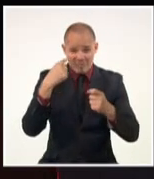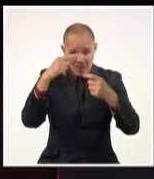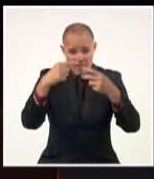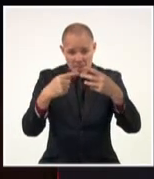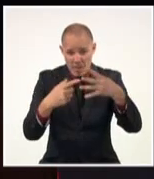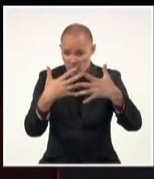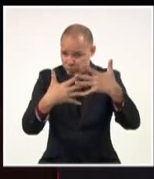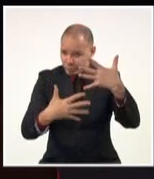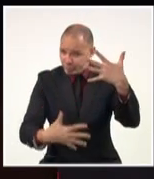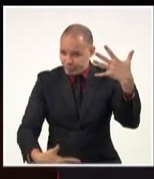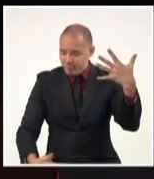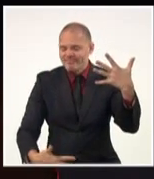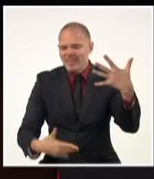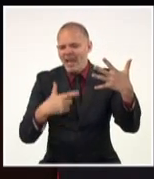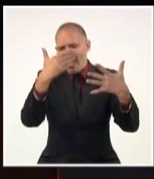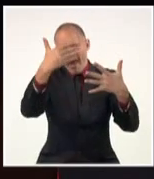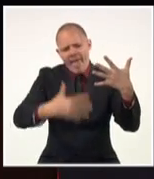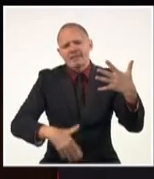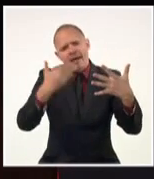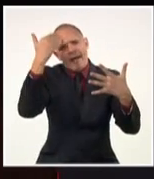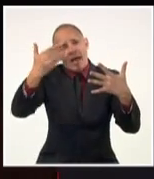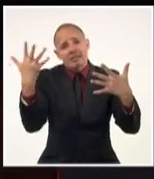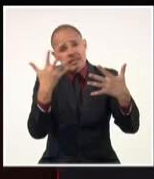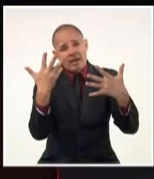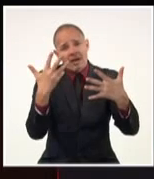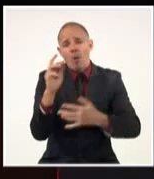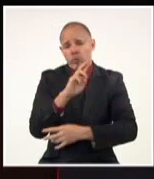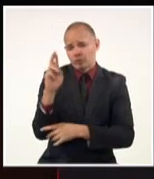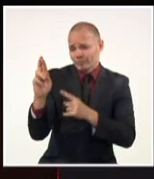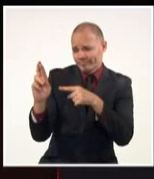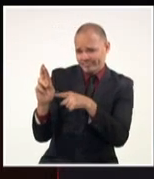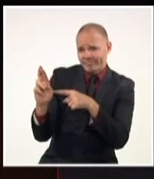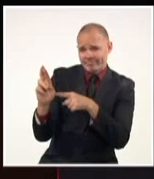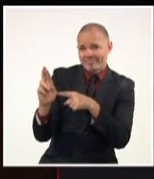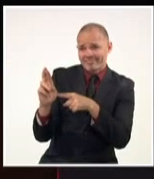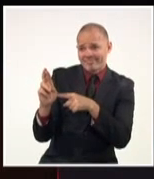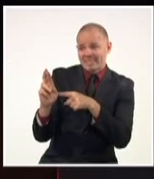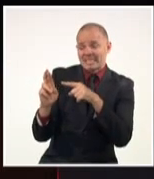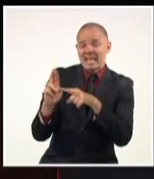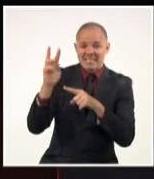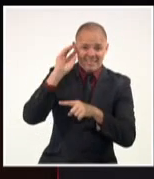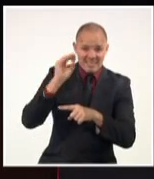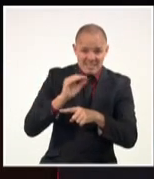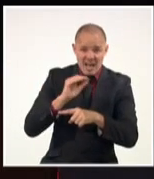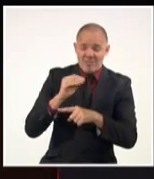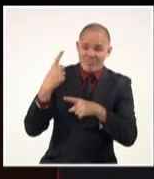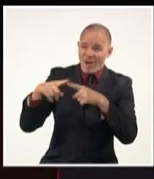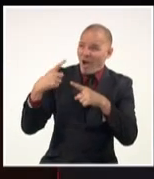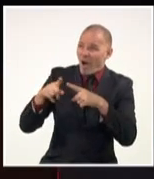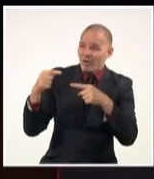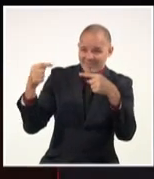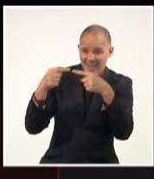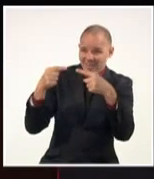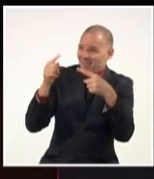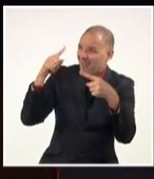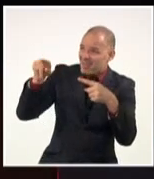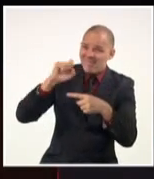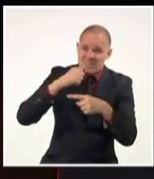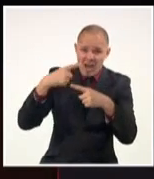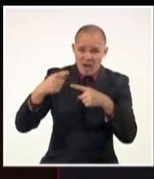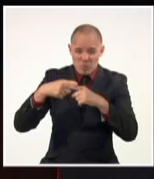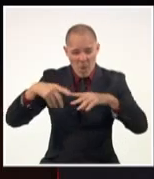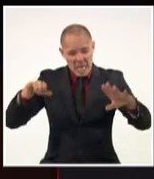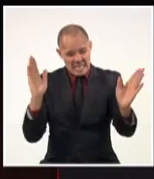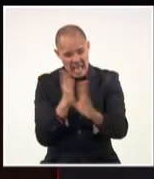es obra de la revolución, que ha logrado sobrevivir a una política de persecución, acoso y desgaste, de